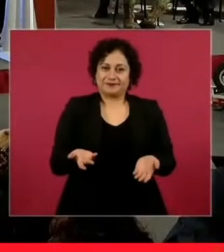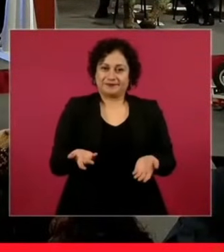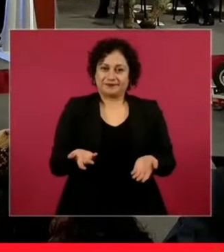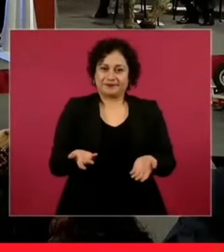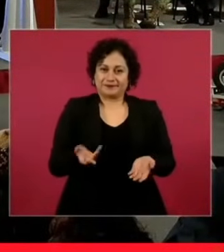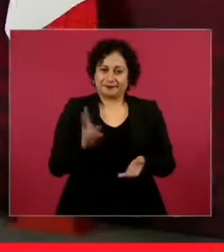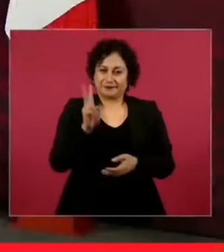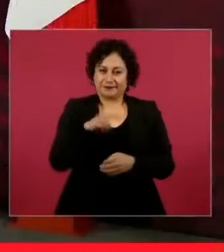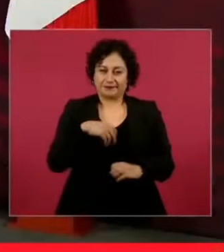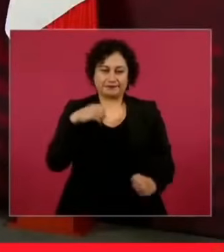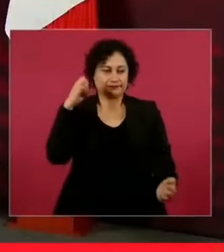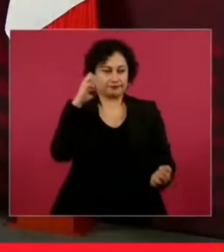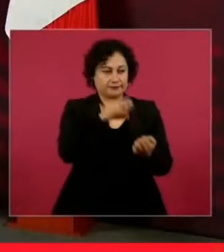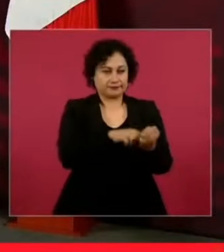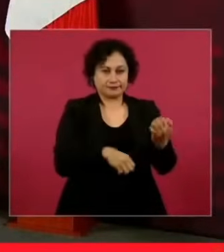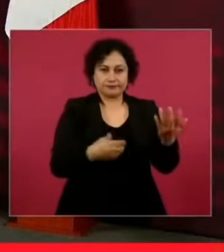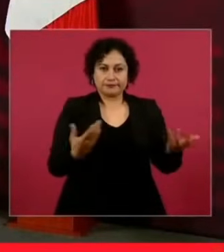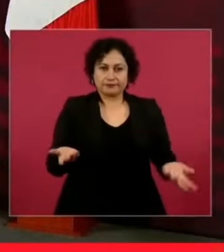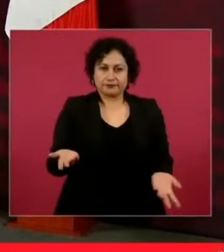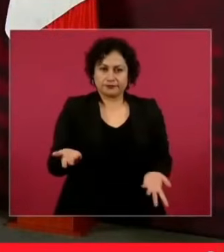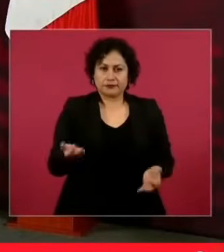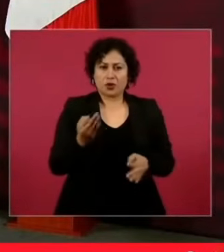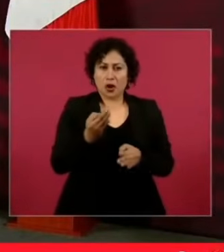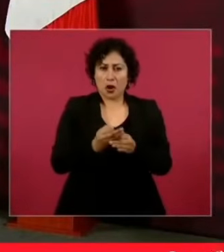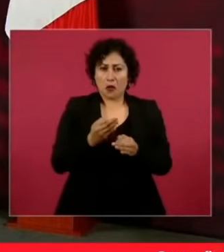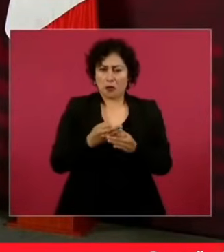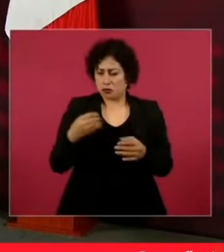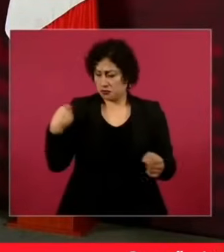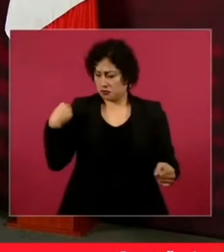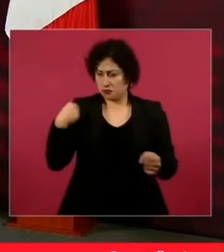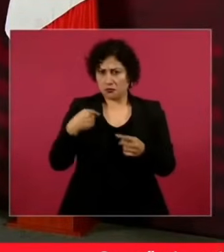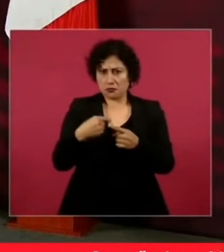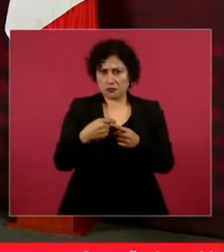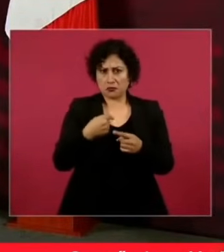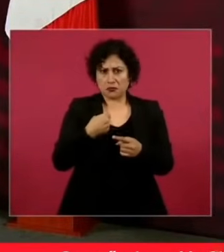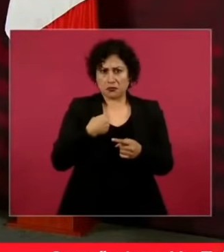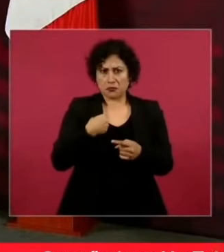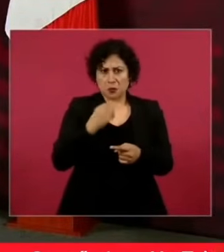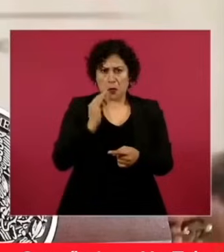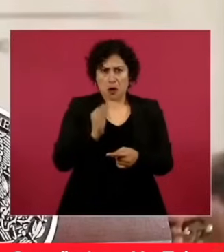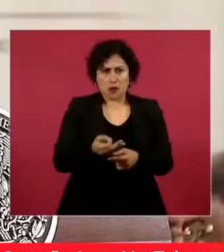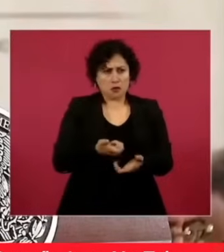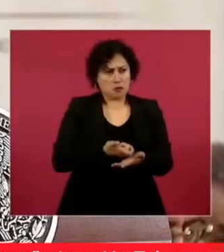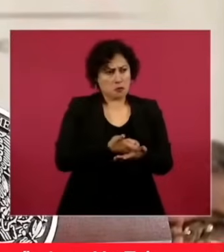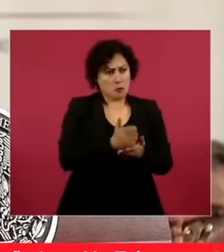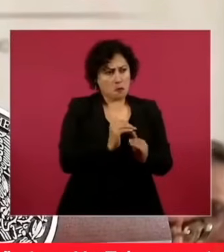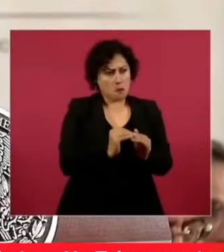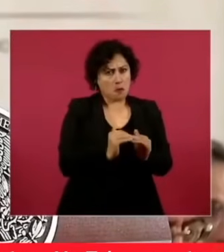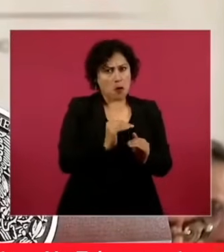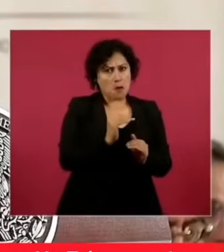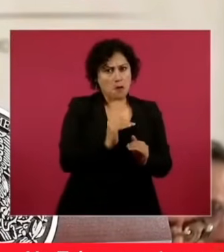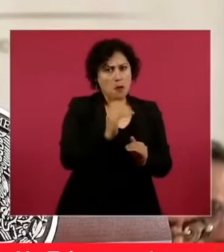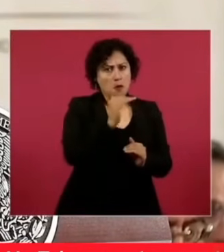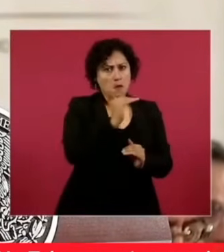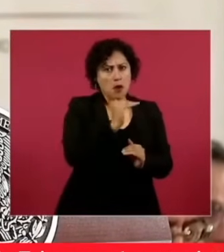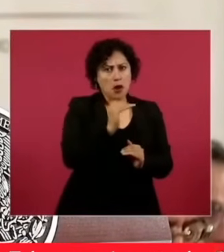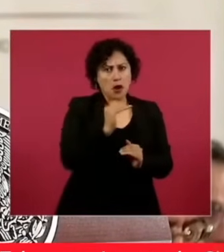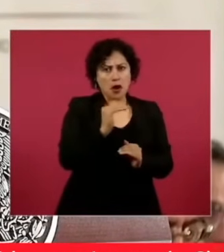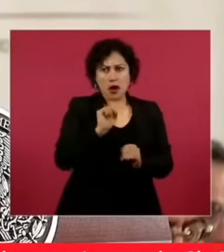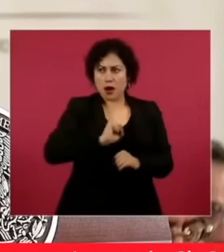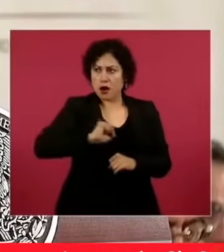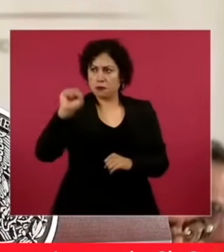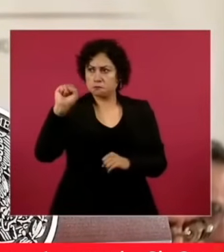ha pasado si hemos aumentado el salario y hay control de inflación? ¿Era engaño